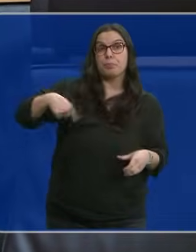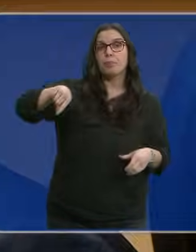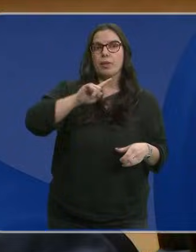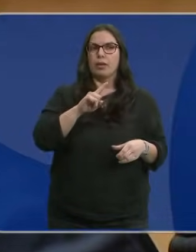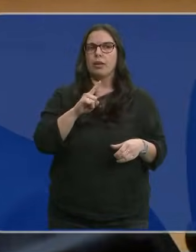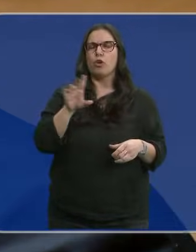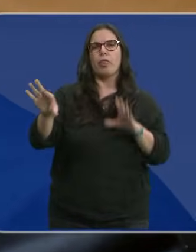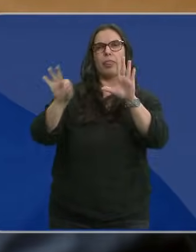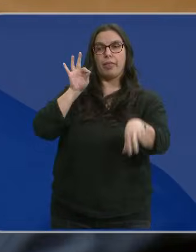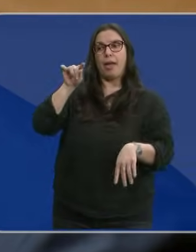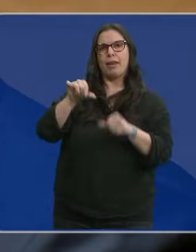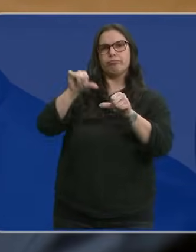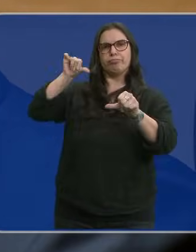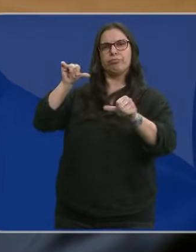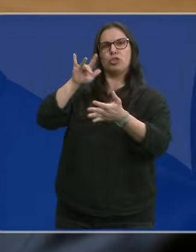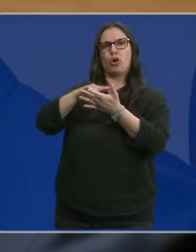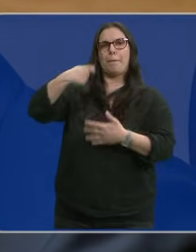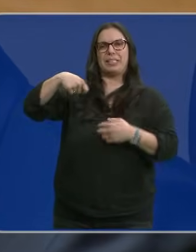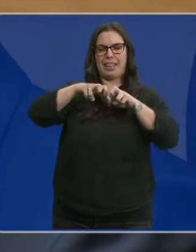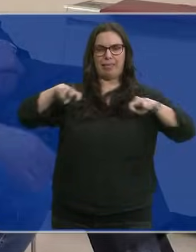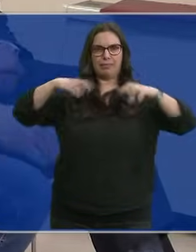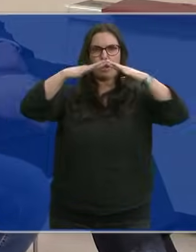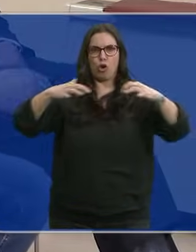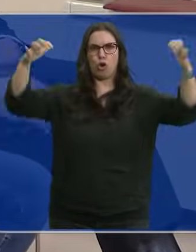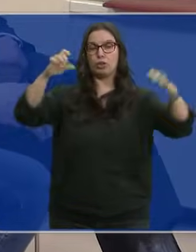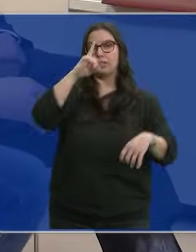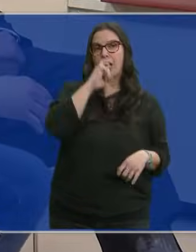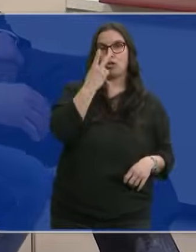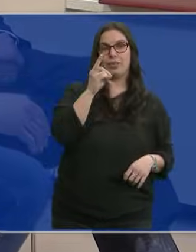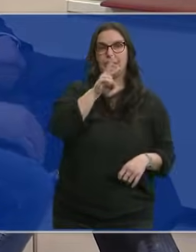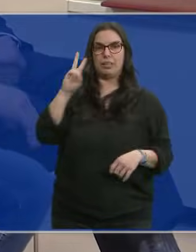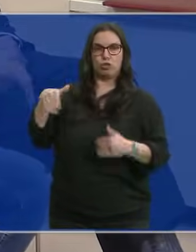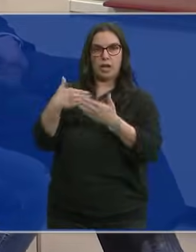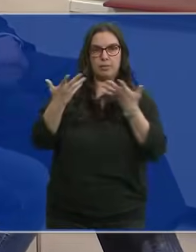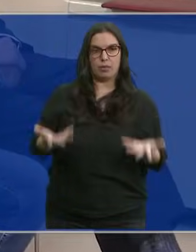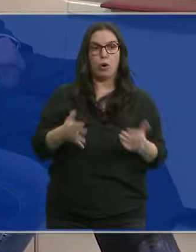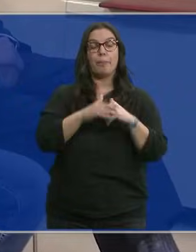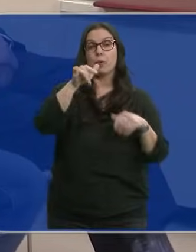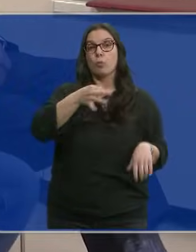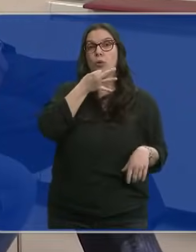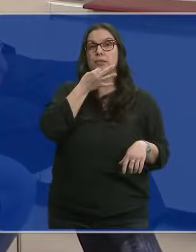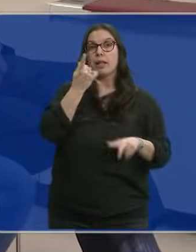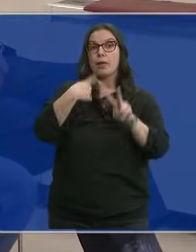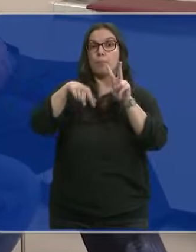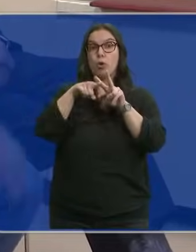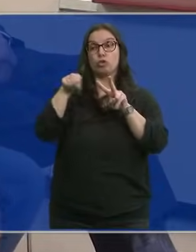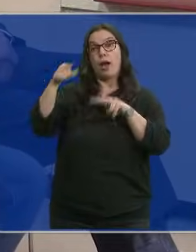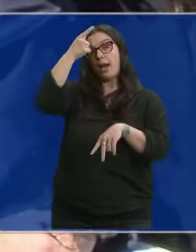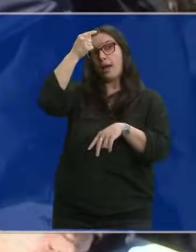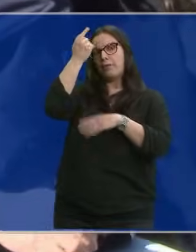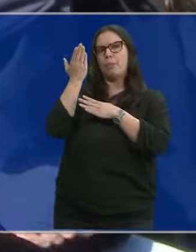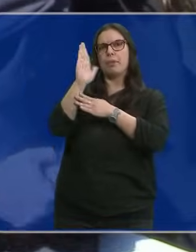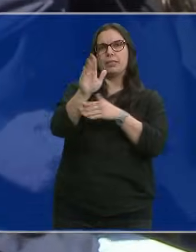Abascal se decanta así por quien ha sido presidente de las Cortes desde el año 2022. Esta tarde Vox presentará en Ávila